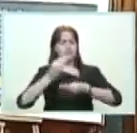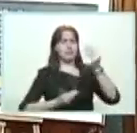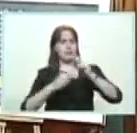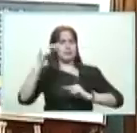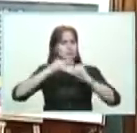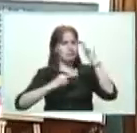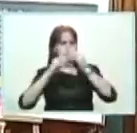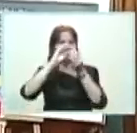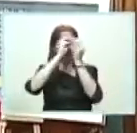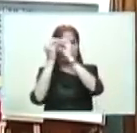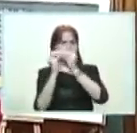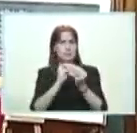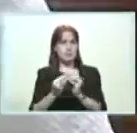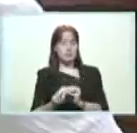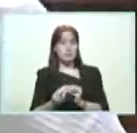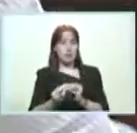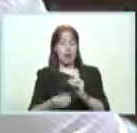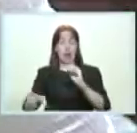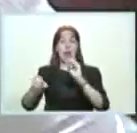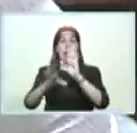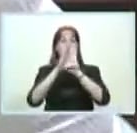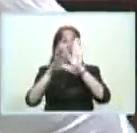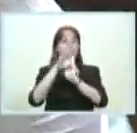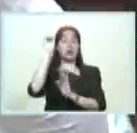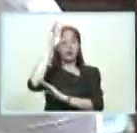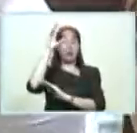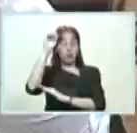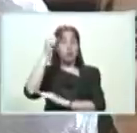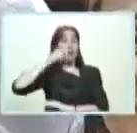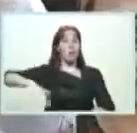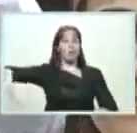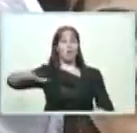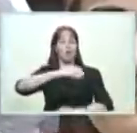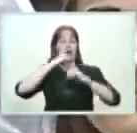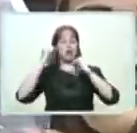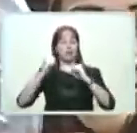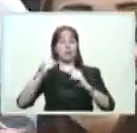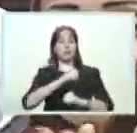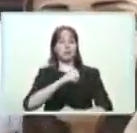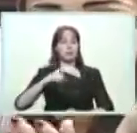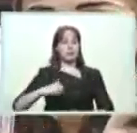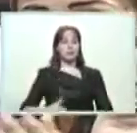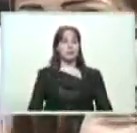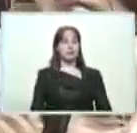hacen. Es la constituyente del pueblo soberano.